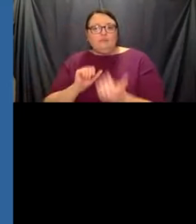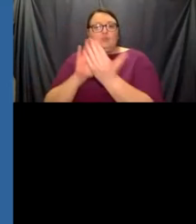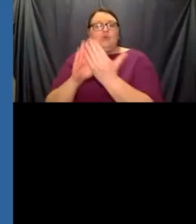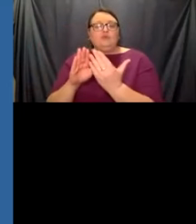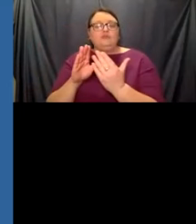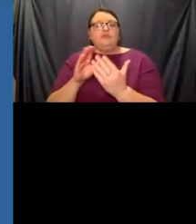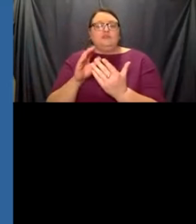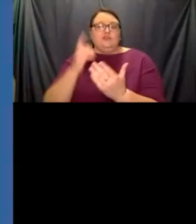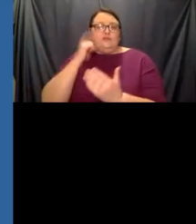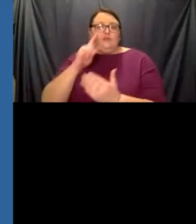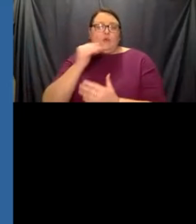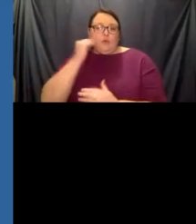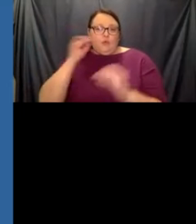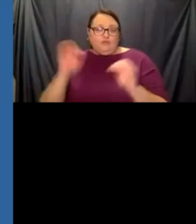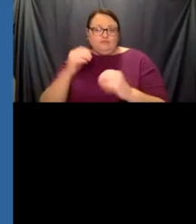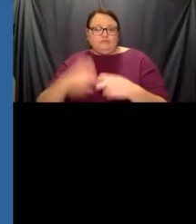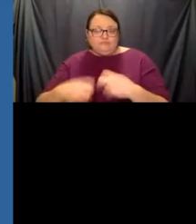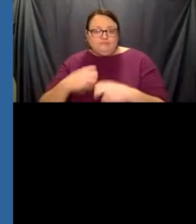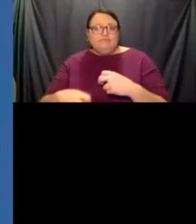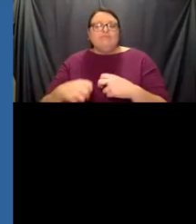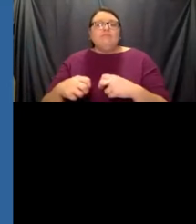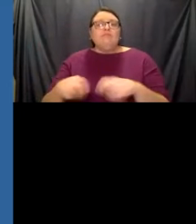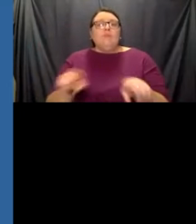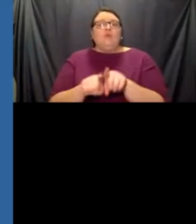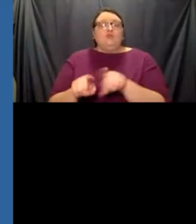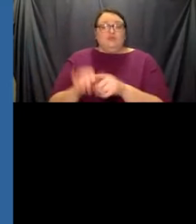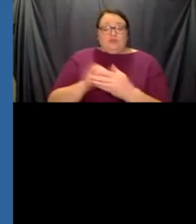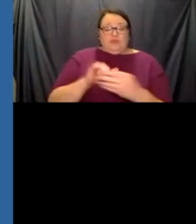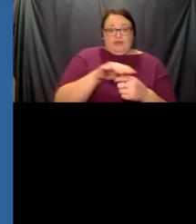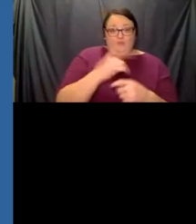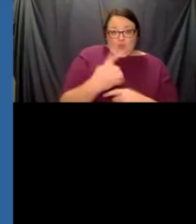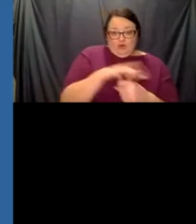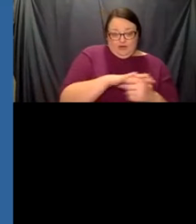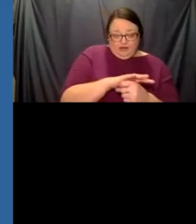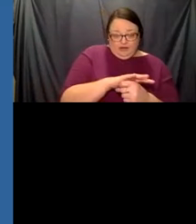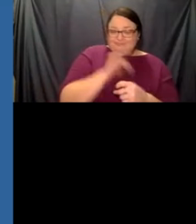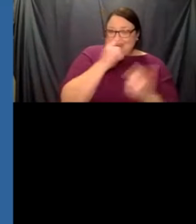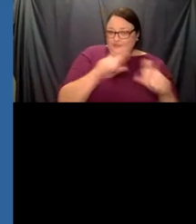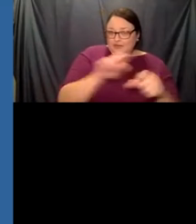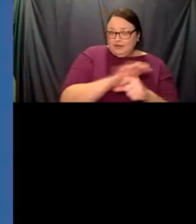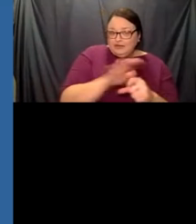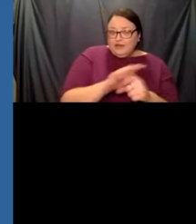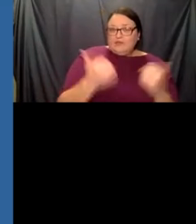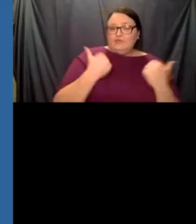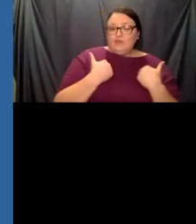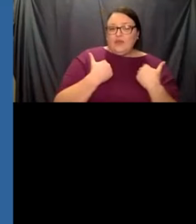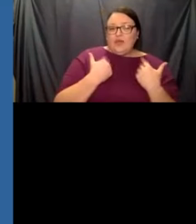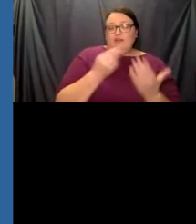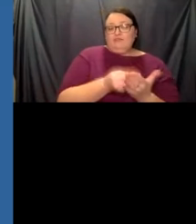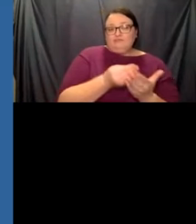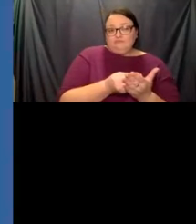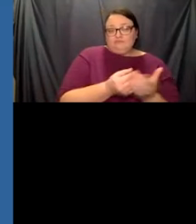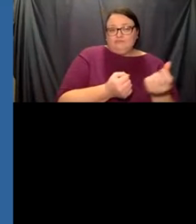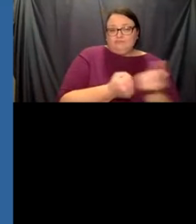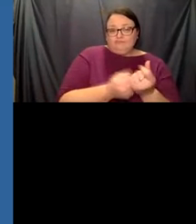pueden adoptar un enfoque más regional para abordar los problemas de vivienda y permitir